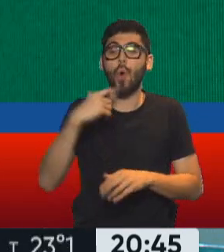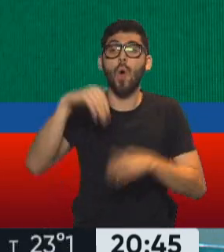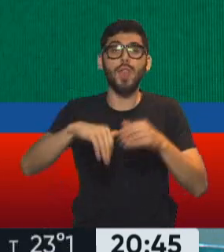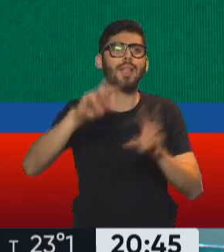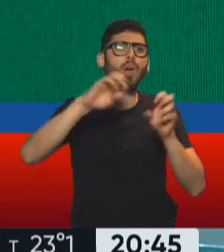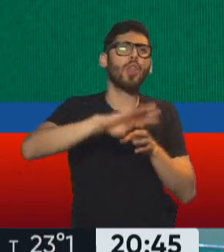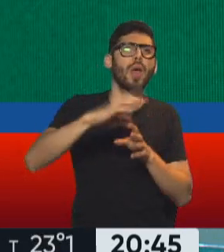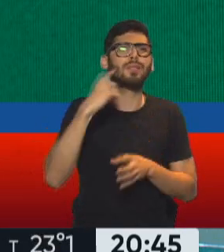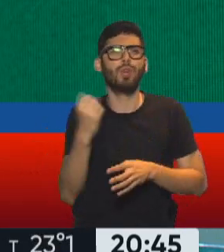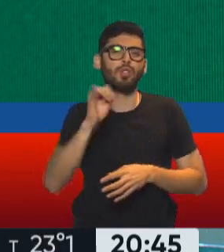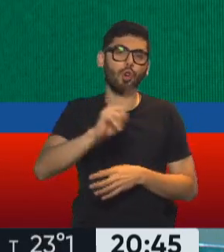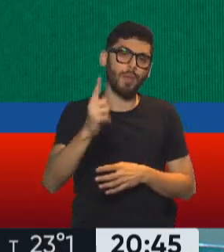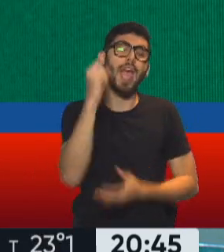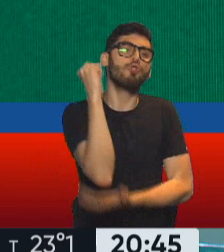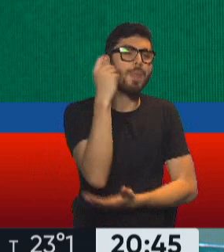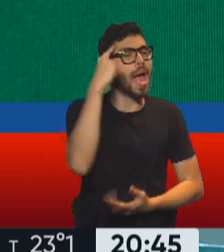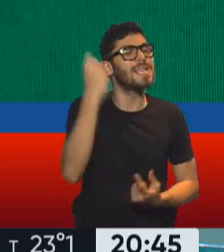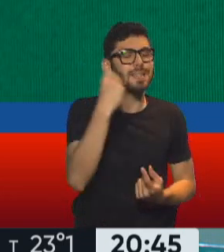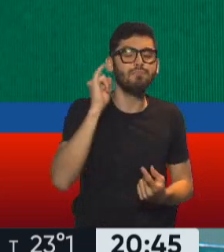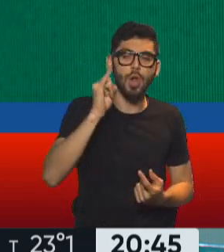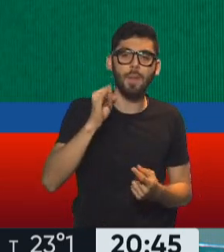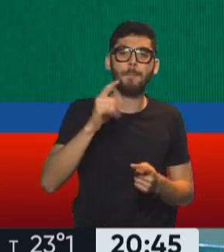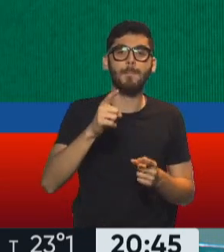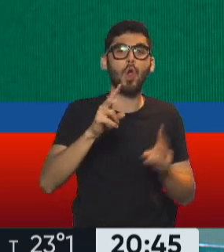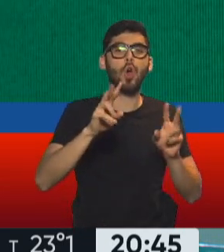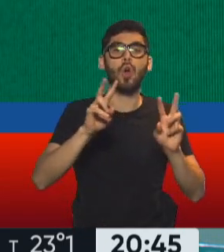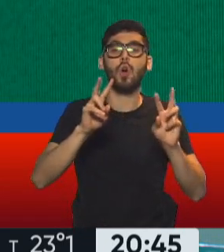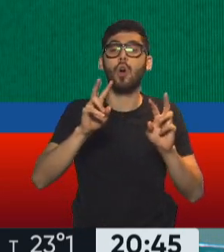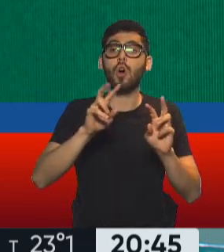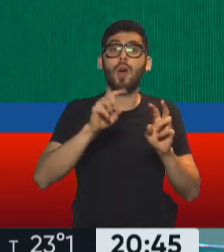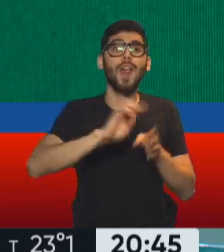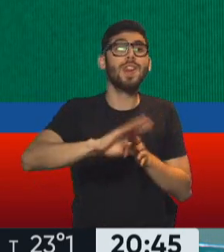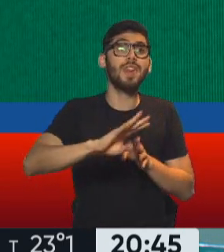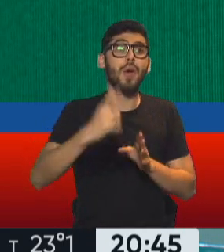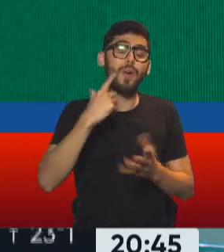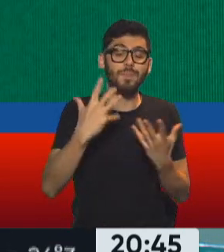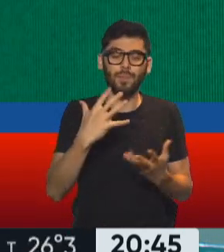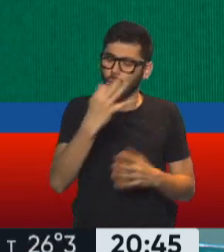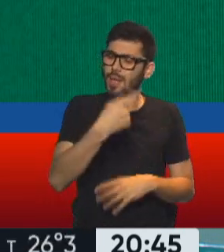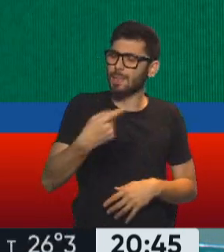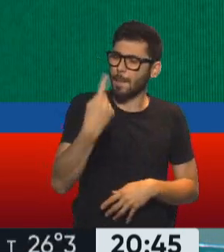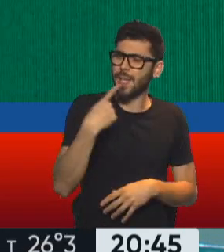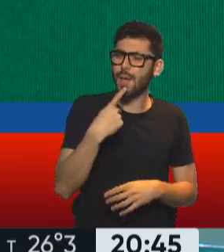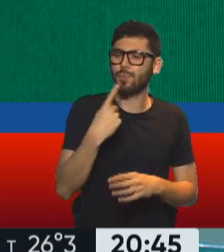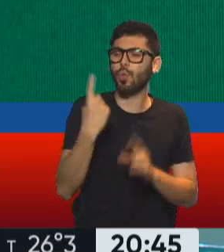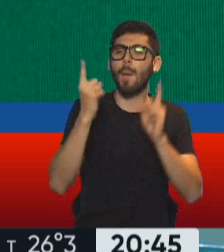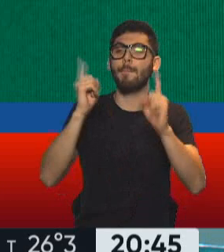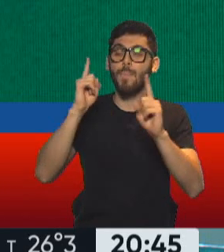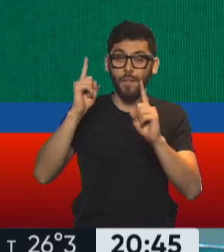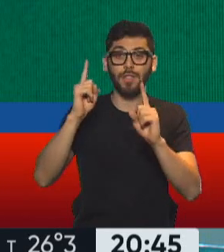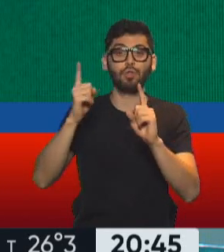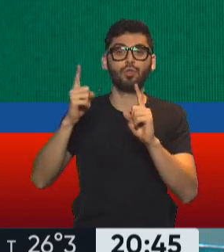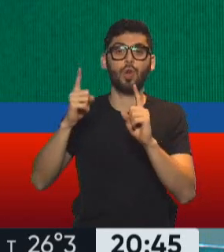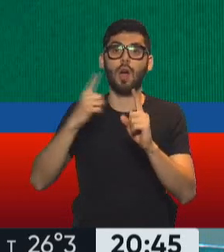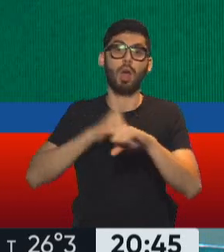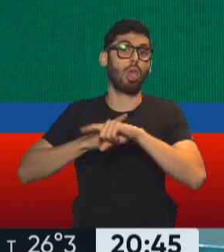o claramente la economía tiene peso, pero no sé si este tipo de decisiones, y yo decía, hubo un lío la semana pasada por una docente que discutía